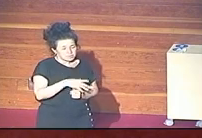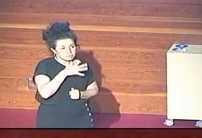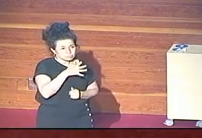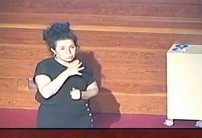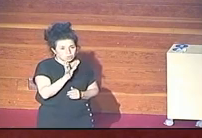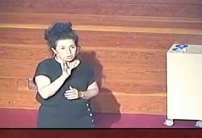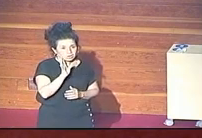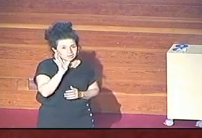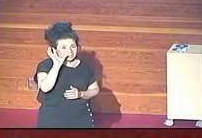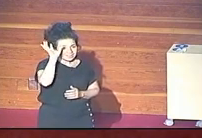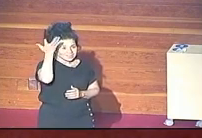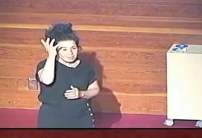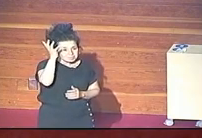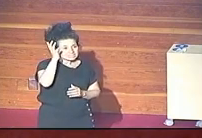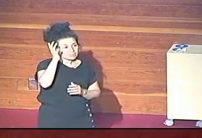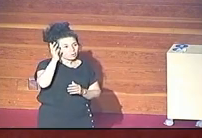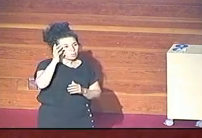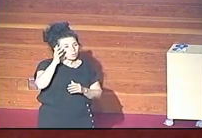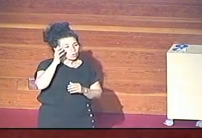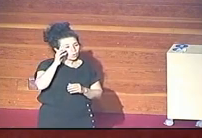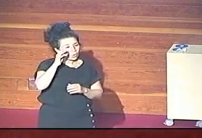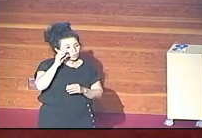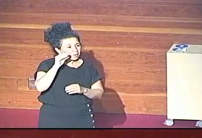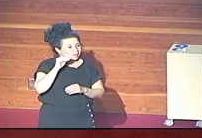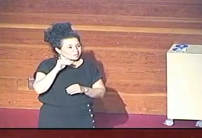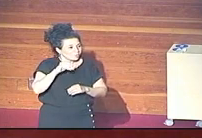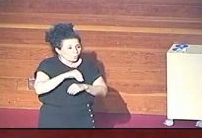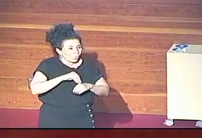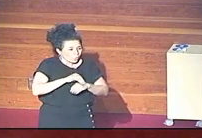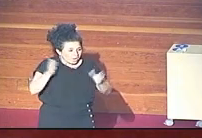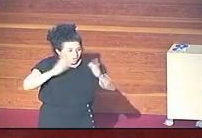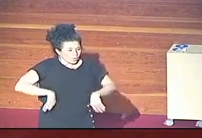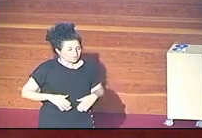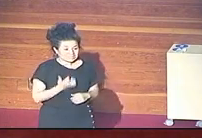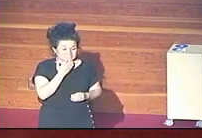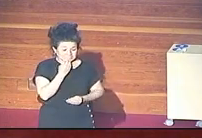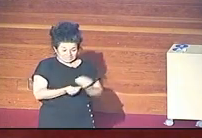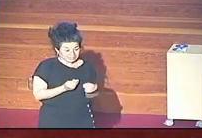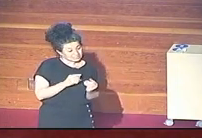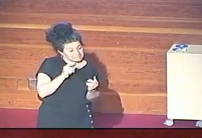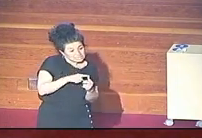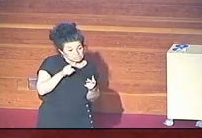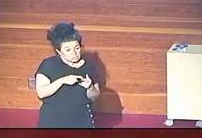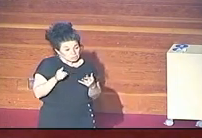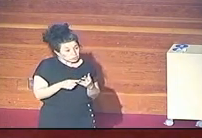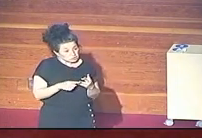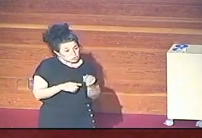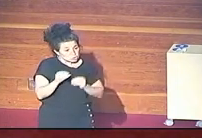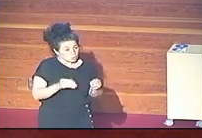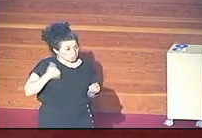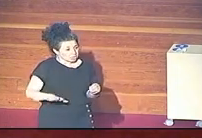ahora no existe no hay una fórmula que nos digan si haces a massa lo tenemos solucionado y vamos a conseguirlo